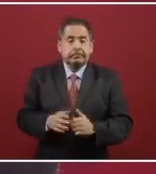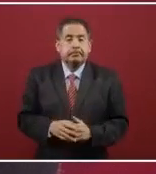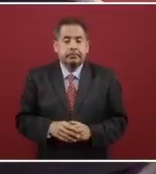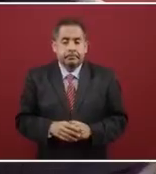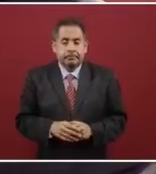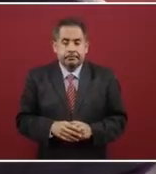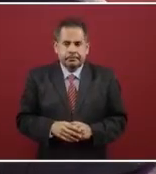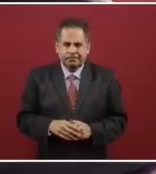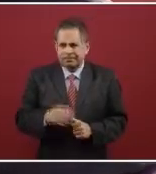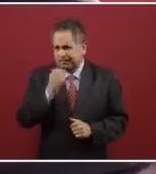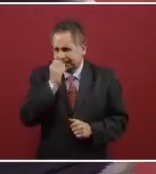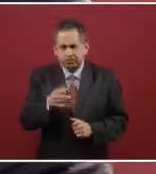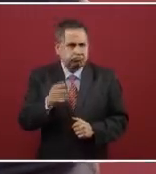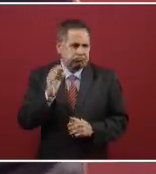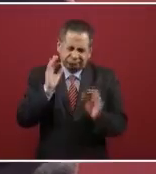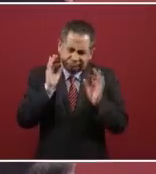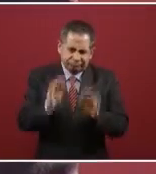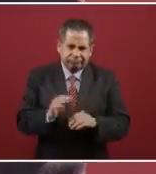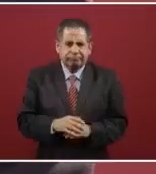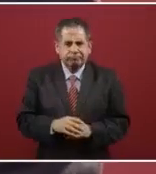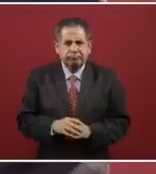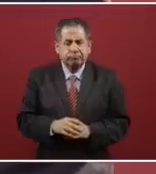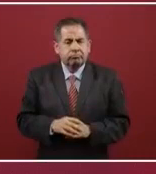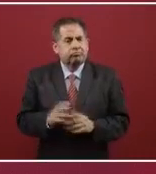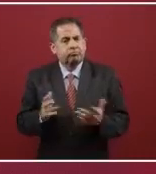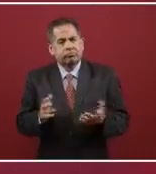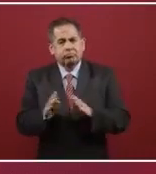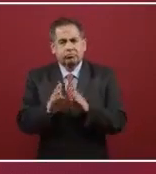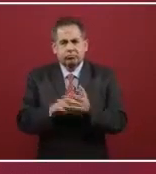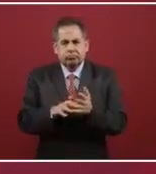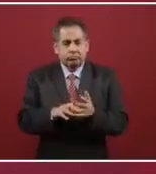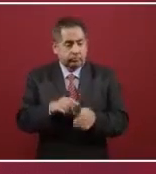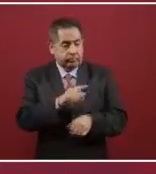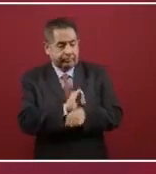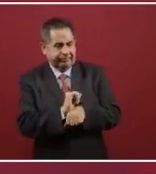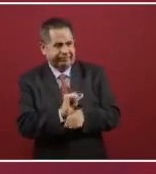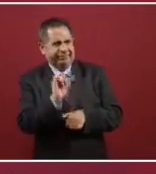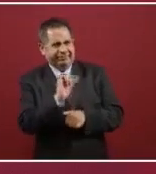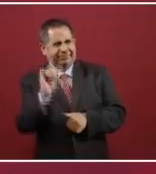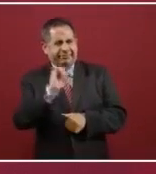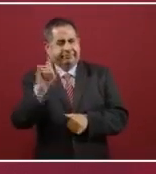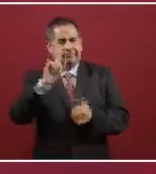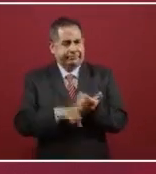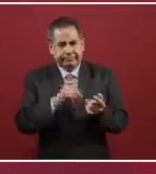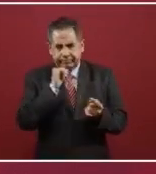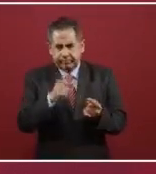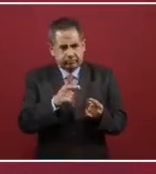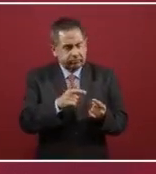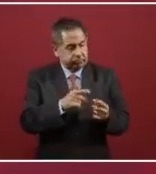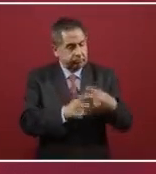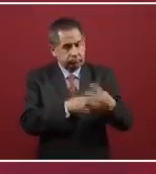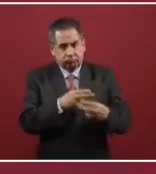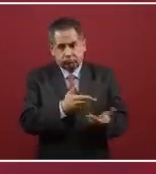es extraordinario que, no siendo actores profesionales,